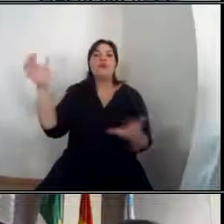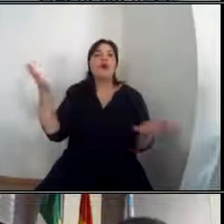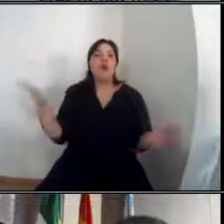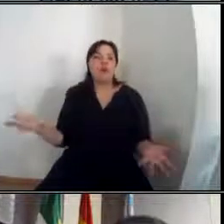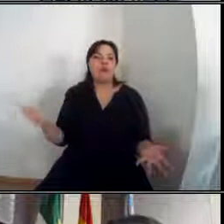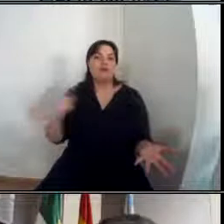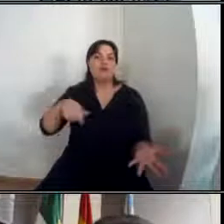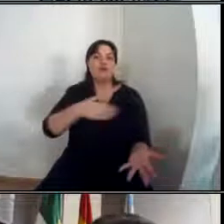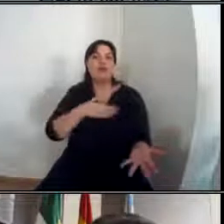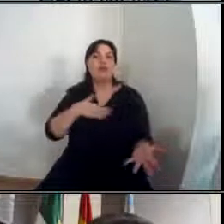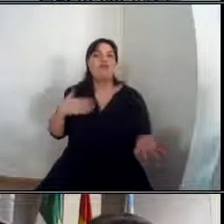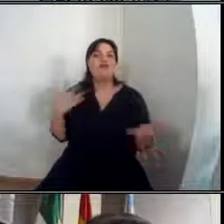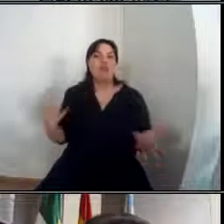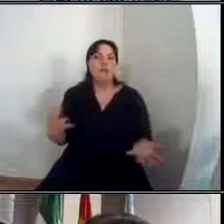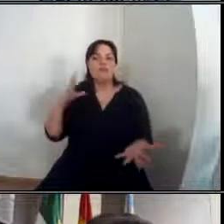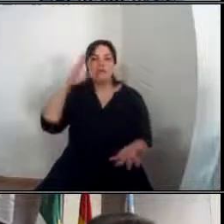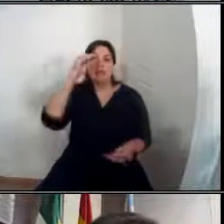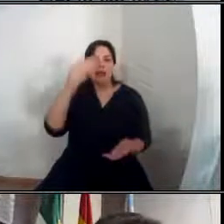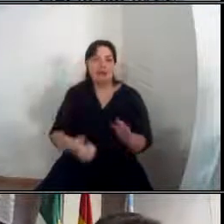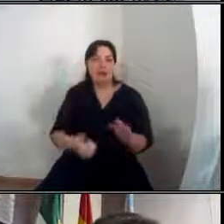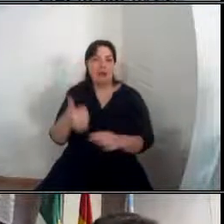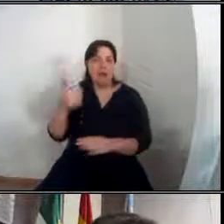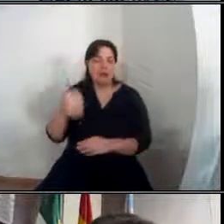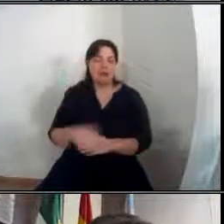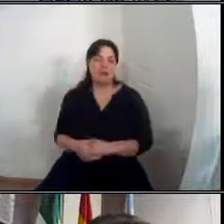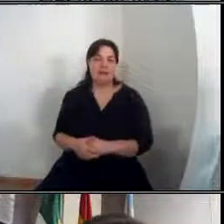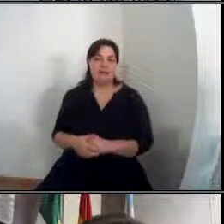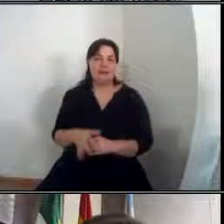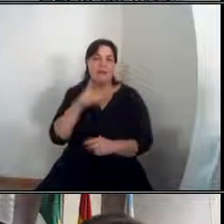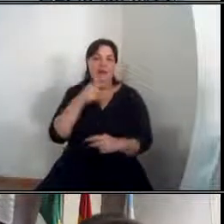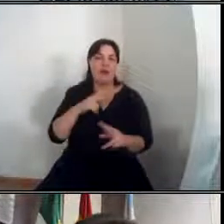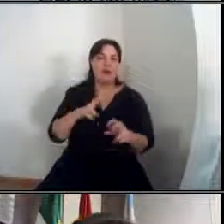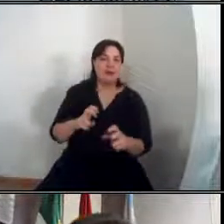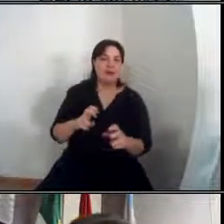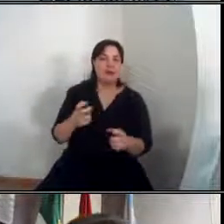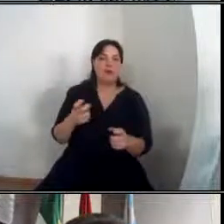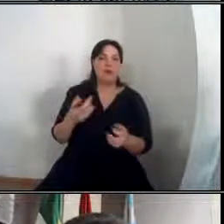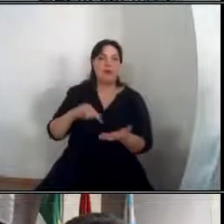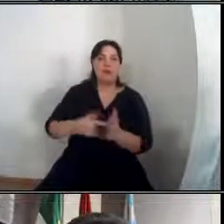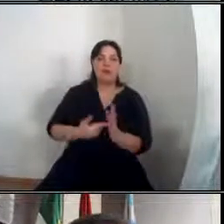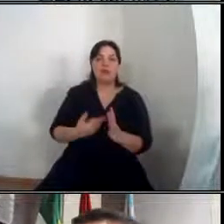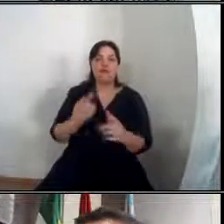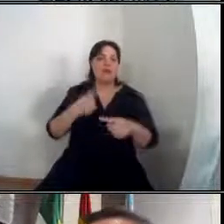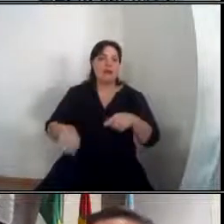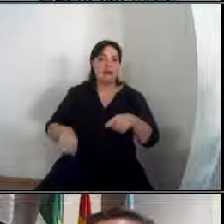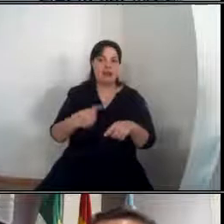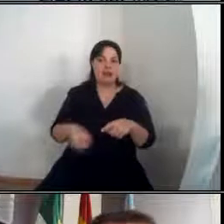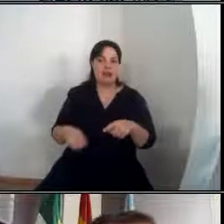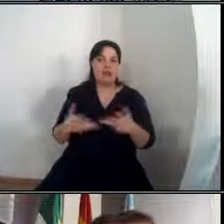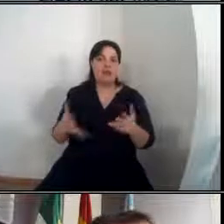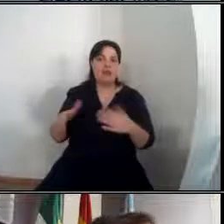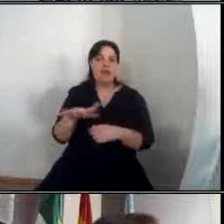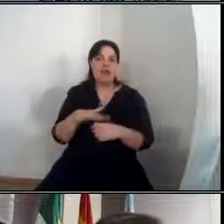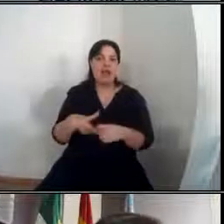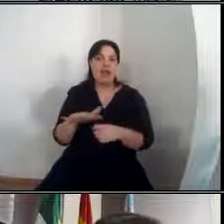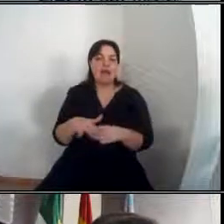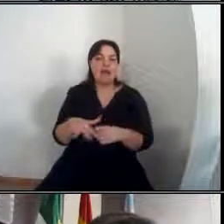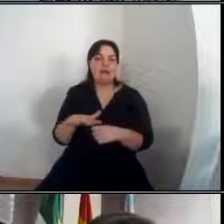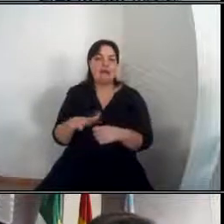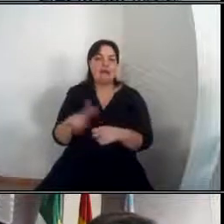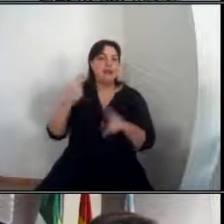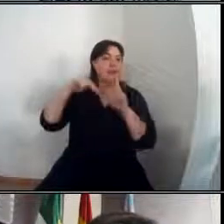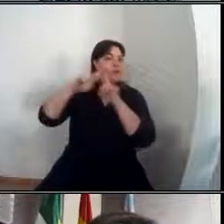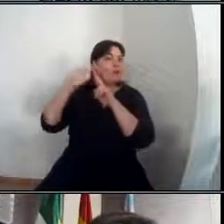Europa más inteligente. Como he dicho al principio, los proyectos ya no son lo mismo. Entonces, hay áreas en las